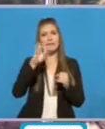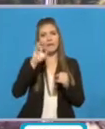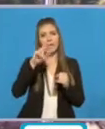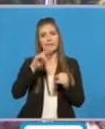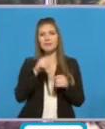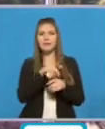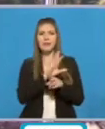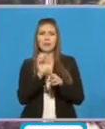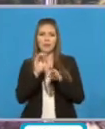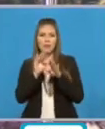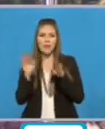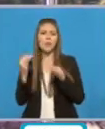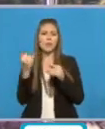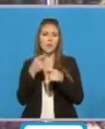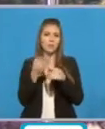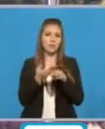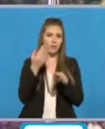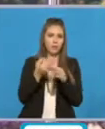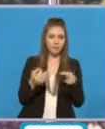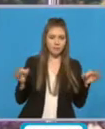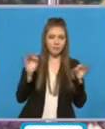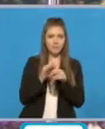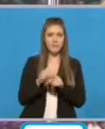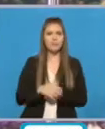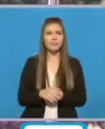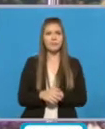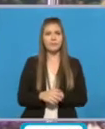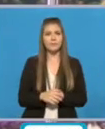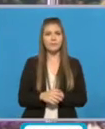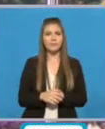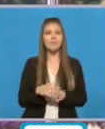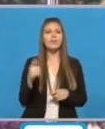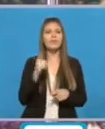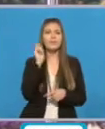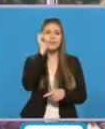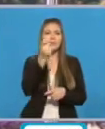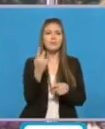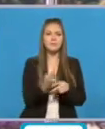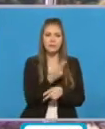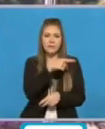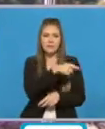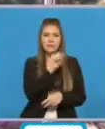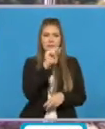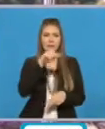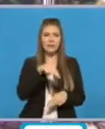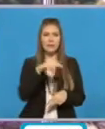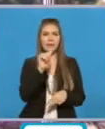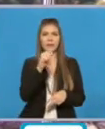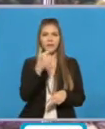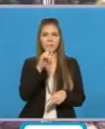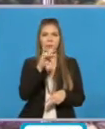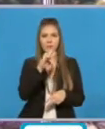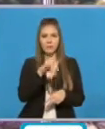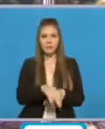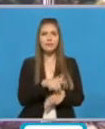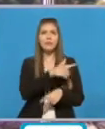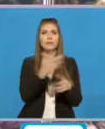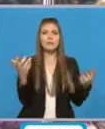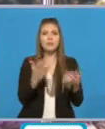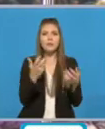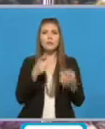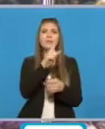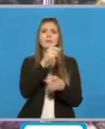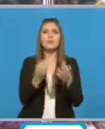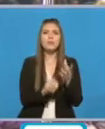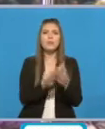franja, también lo veneran. Bueno, lo que pasa con San Agustín es que él inventa un modo de hacer